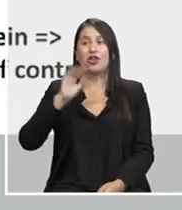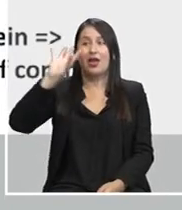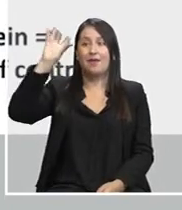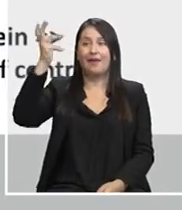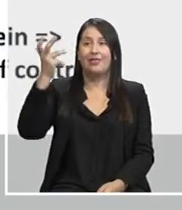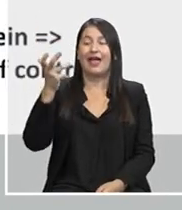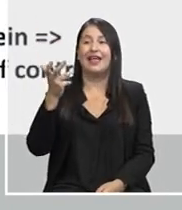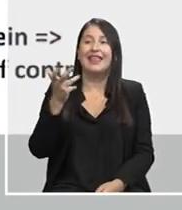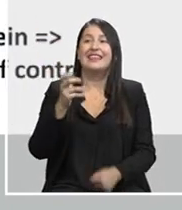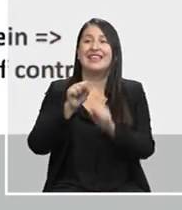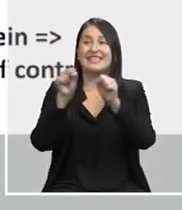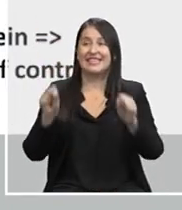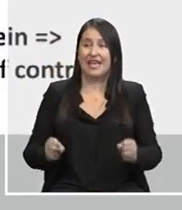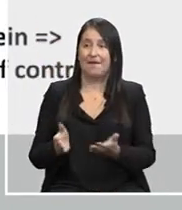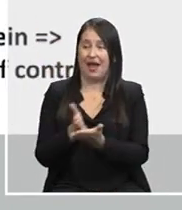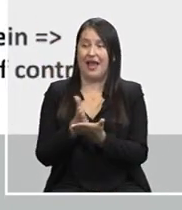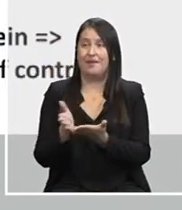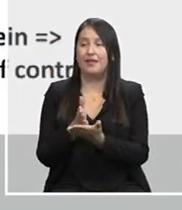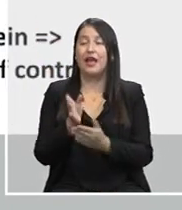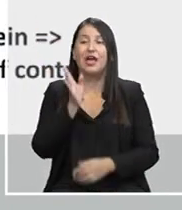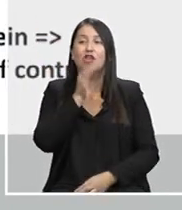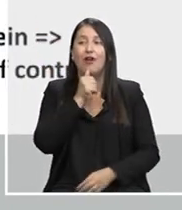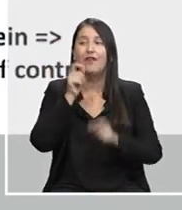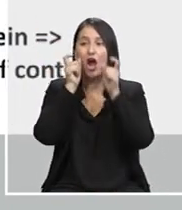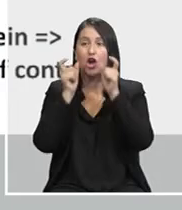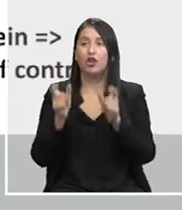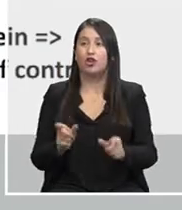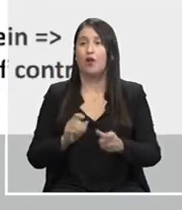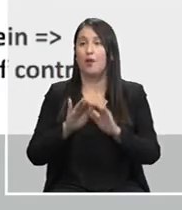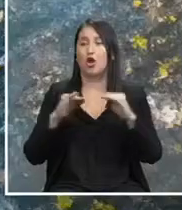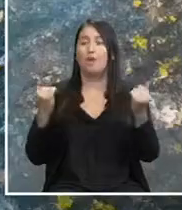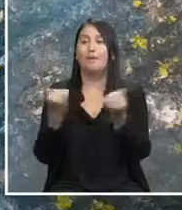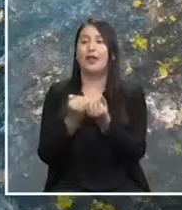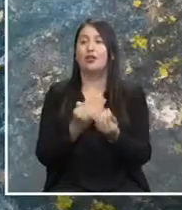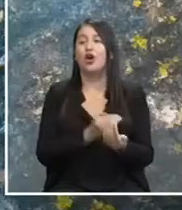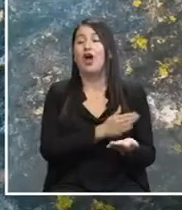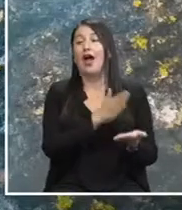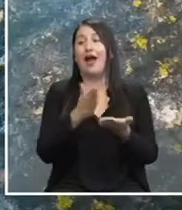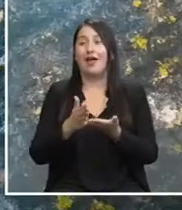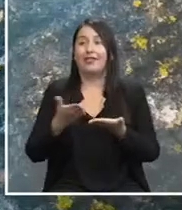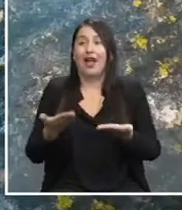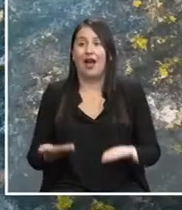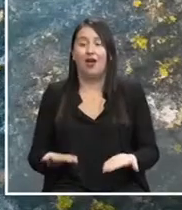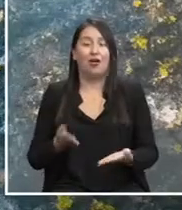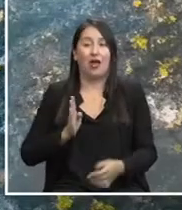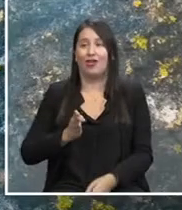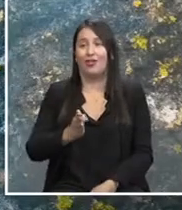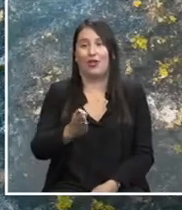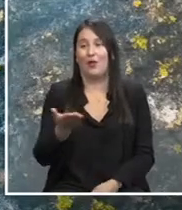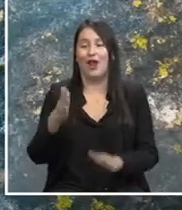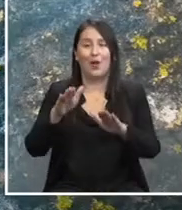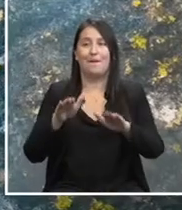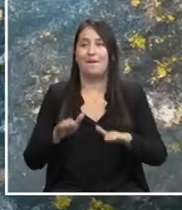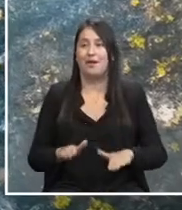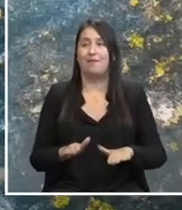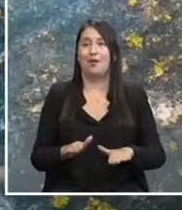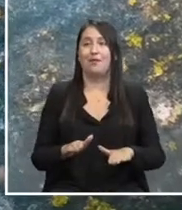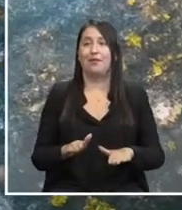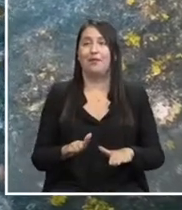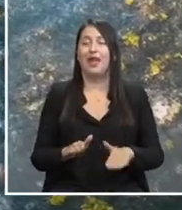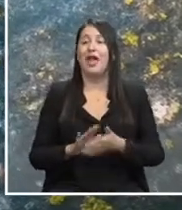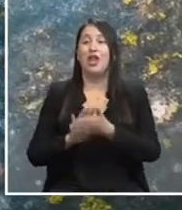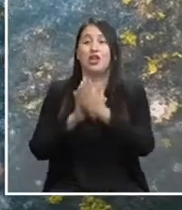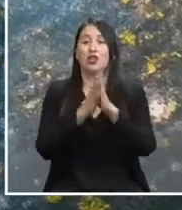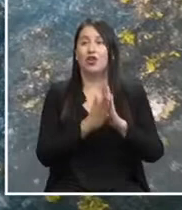sistemas alimentarios se descontrolaría por completo si todo siguiera como hasta ahora. Entonces, después de todas estas